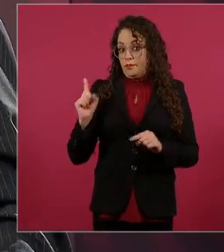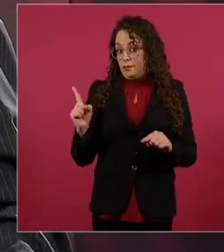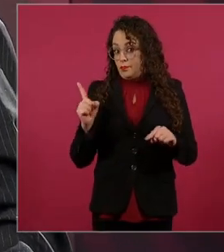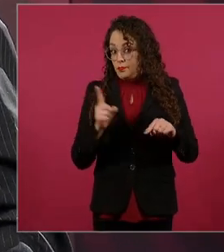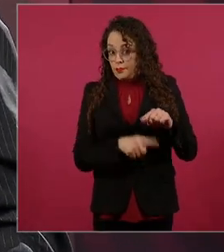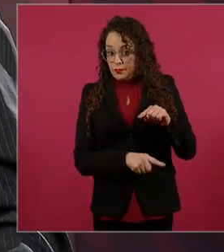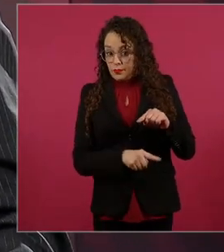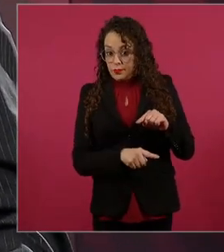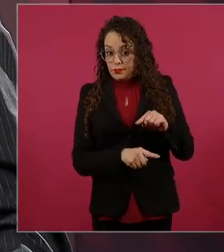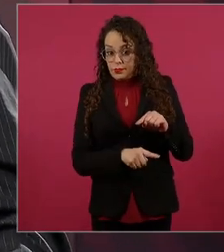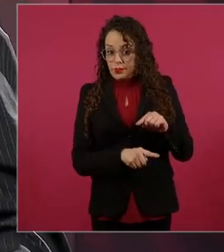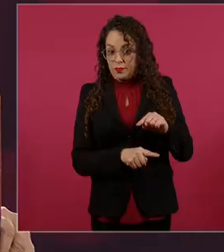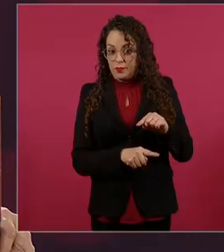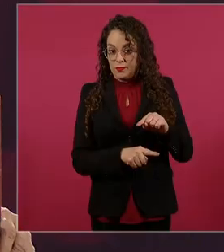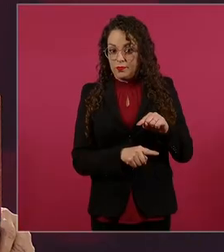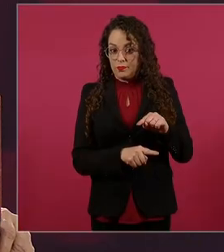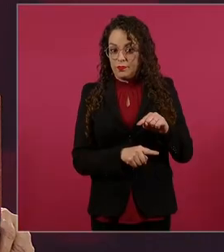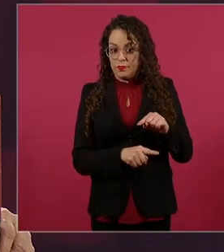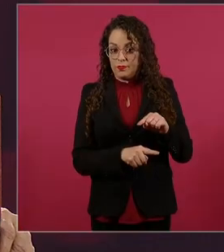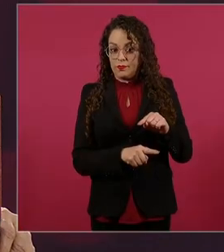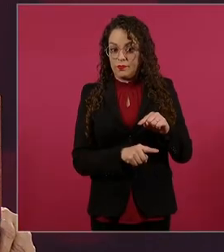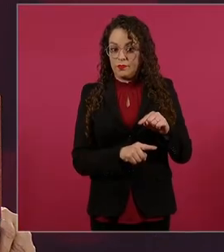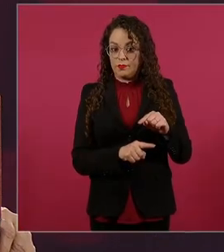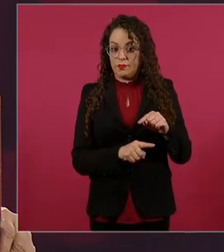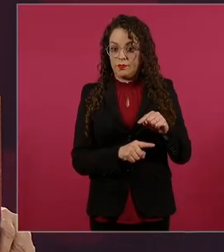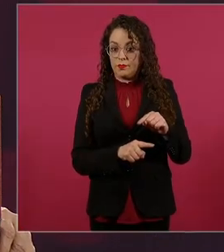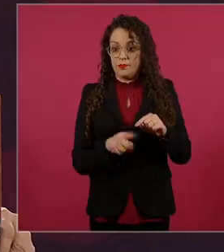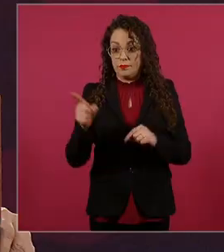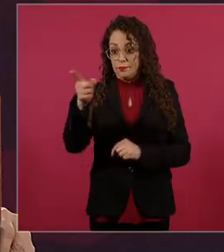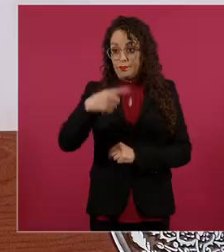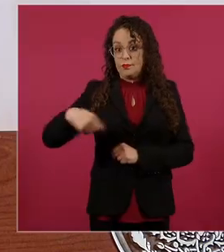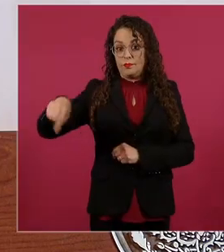ellos van a quitar el país